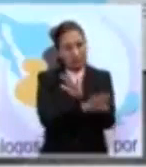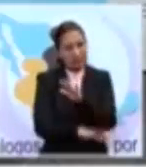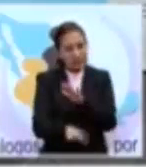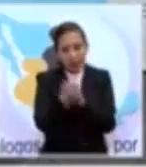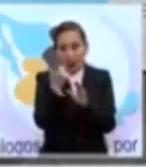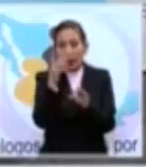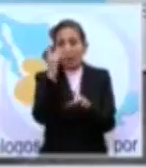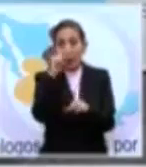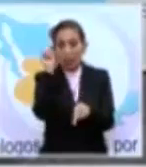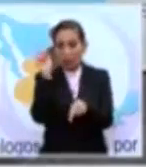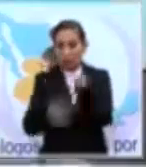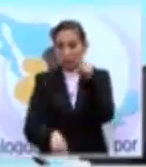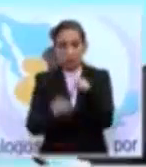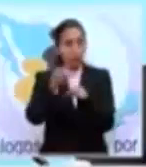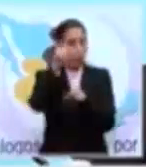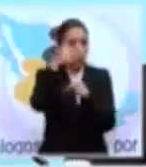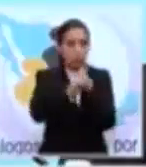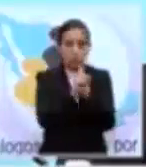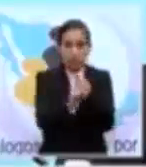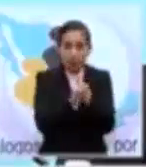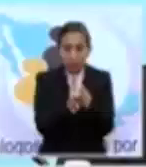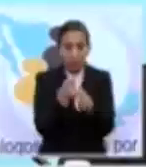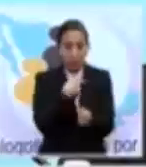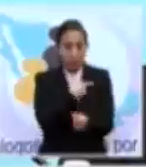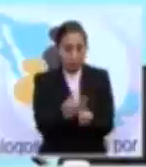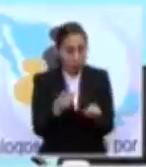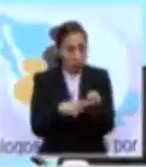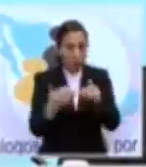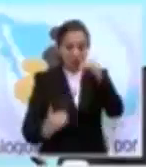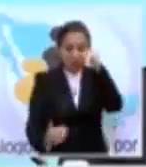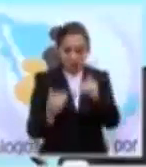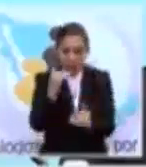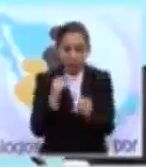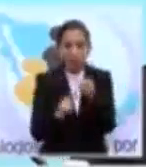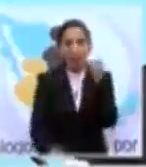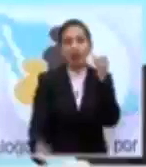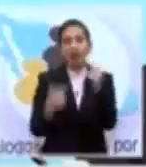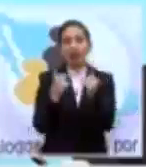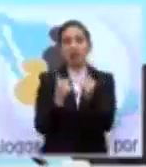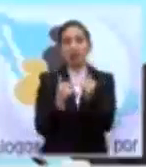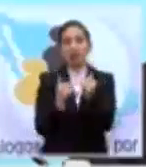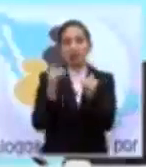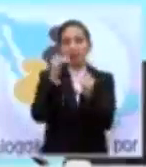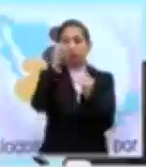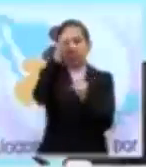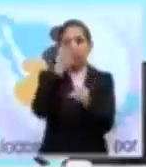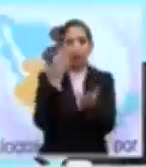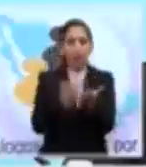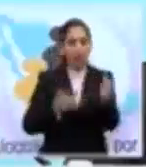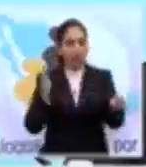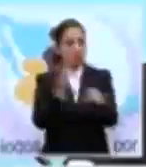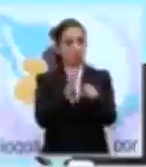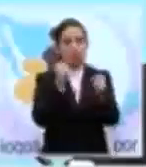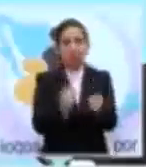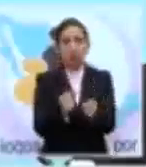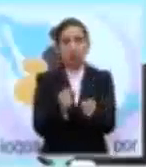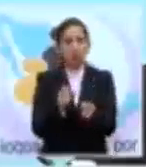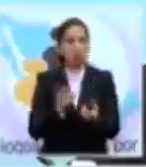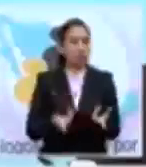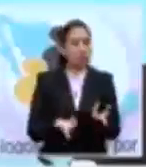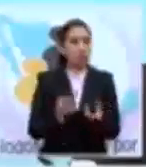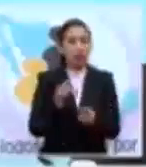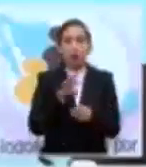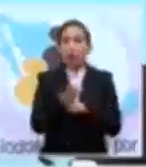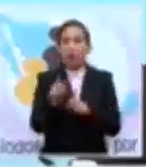combatir cualquiera, para combatir la pobreza, la desigualdad, el crecimiento, la inseguridad.